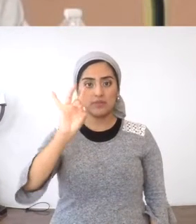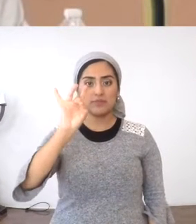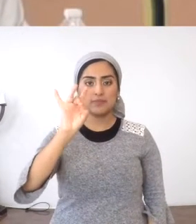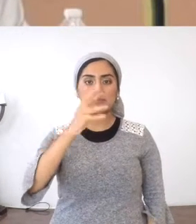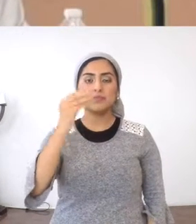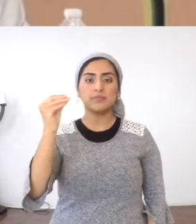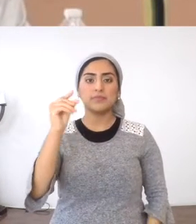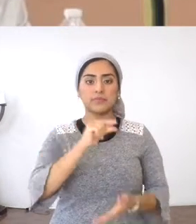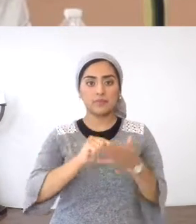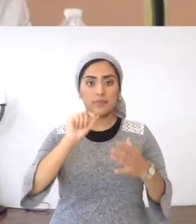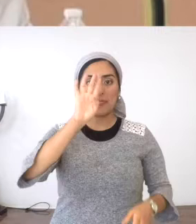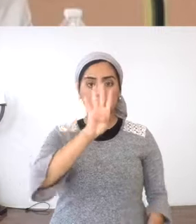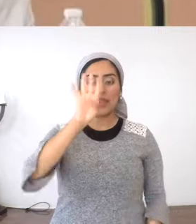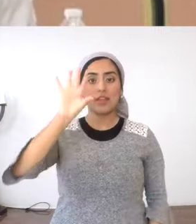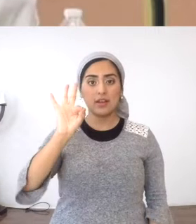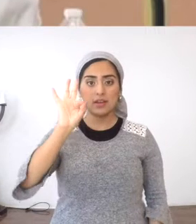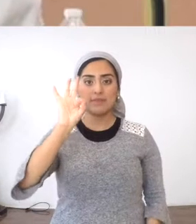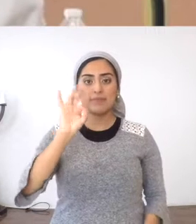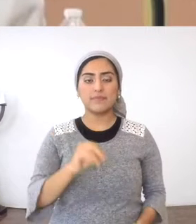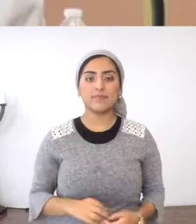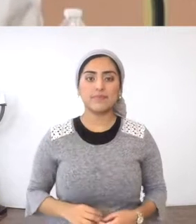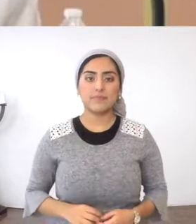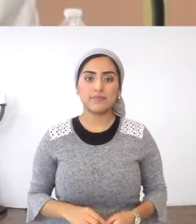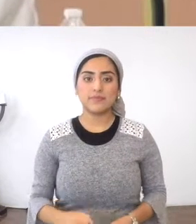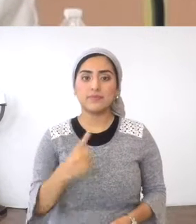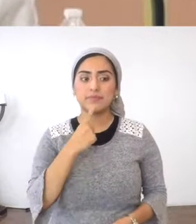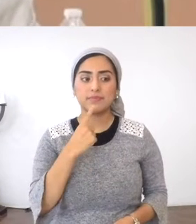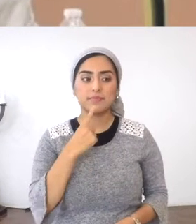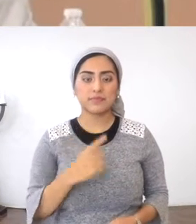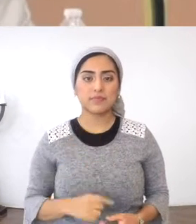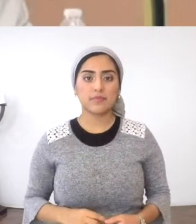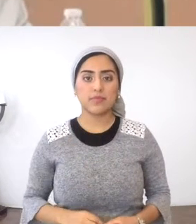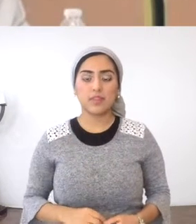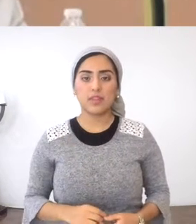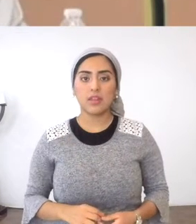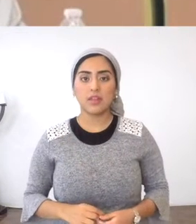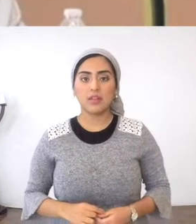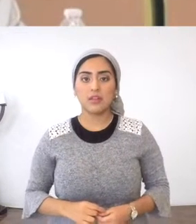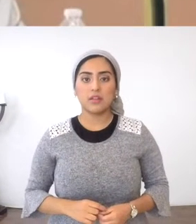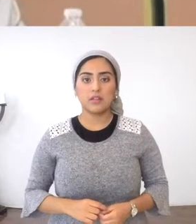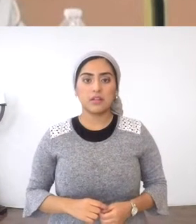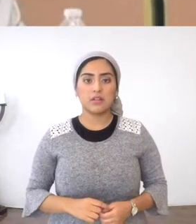Y 49 Dice así